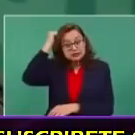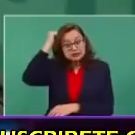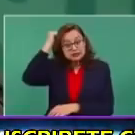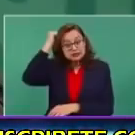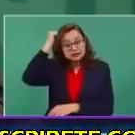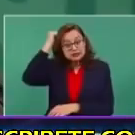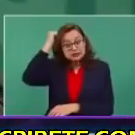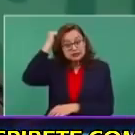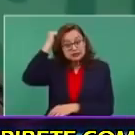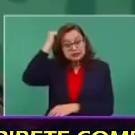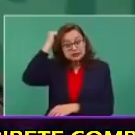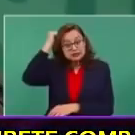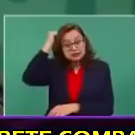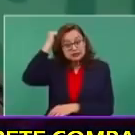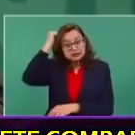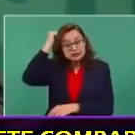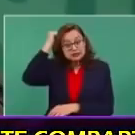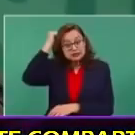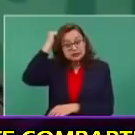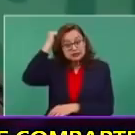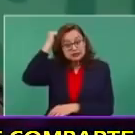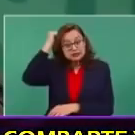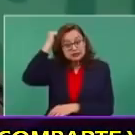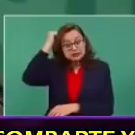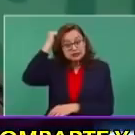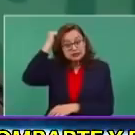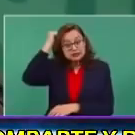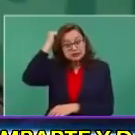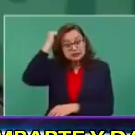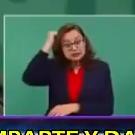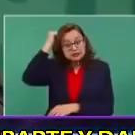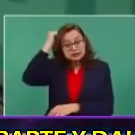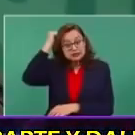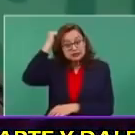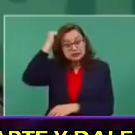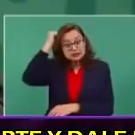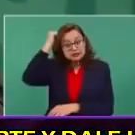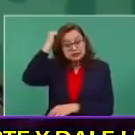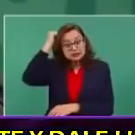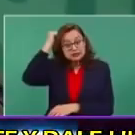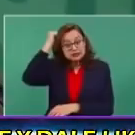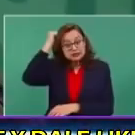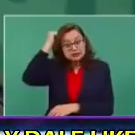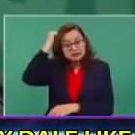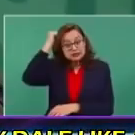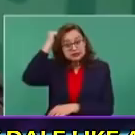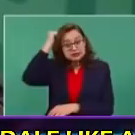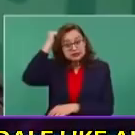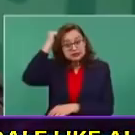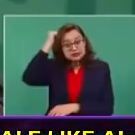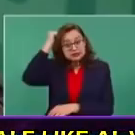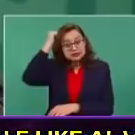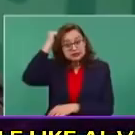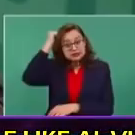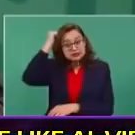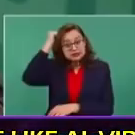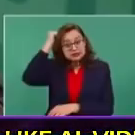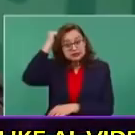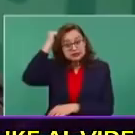Y vean nada más, pregoneros, el presidente así exhibió el día de hoy a Claudio X González y a este